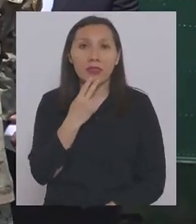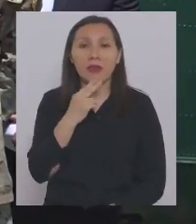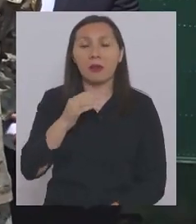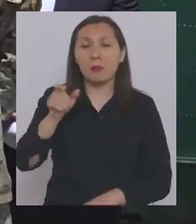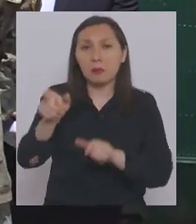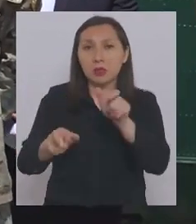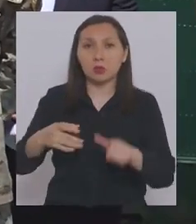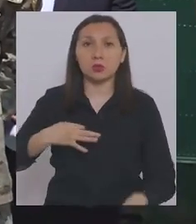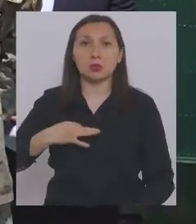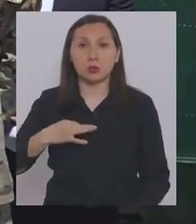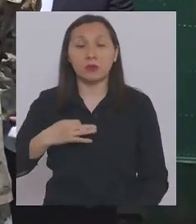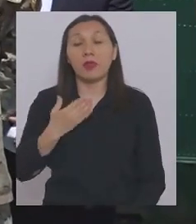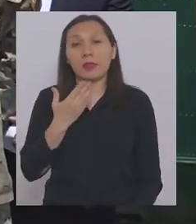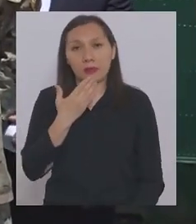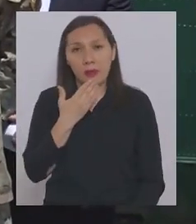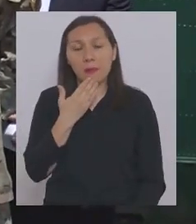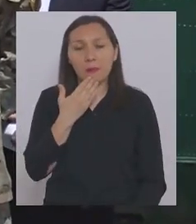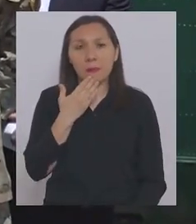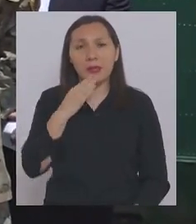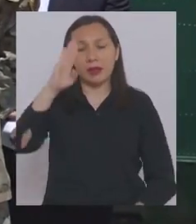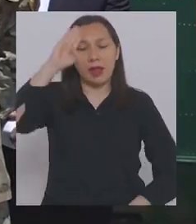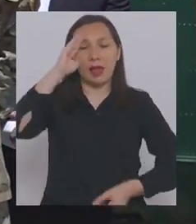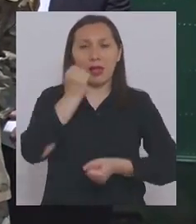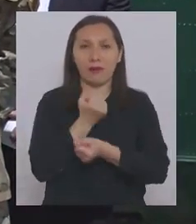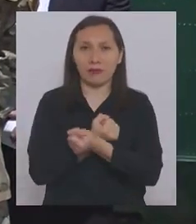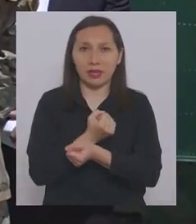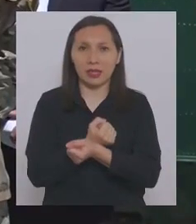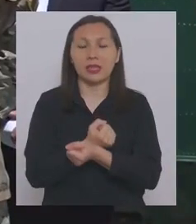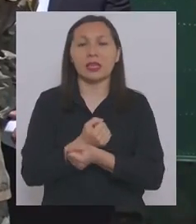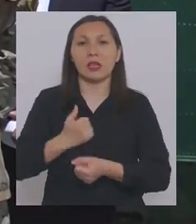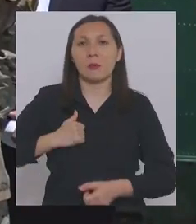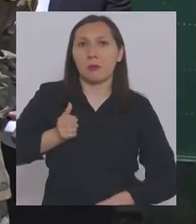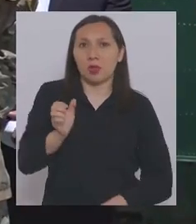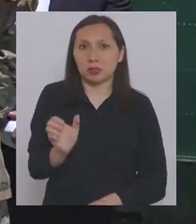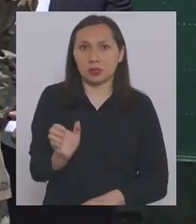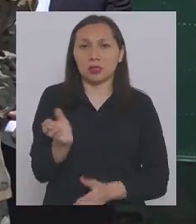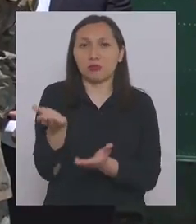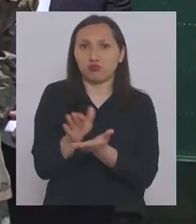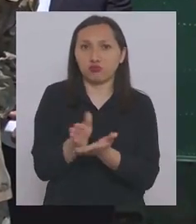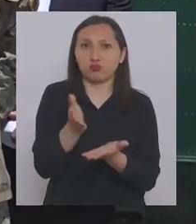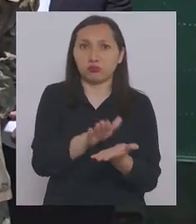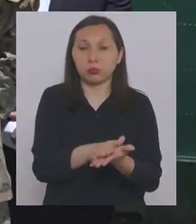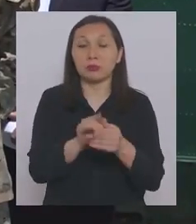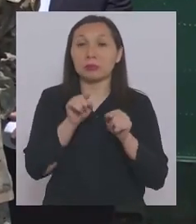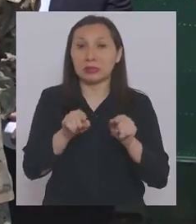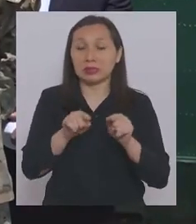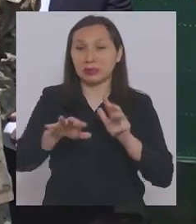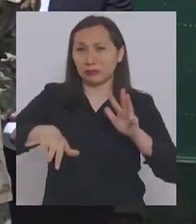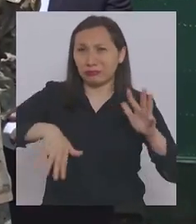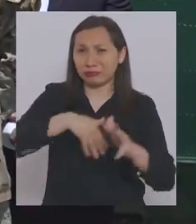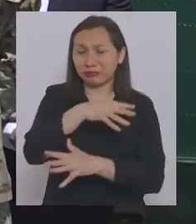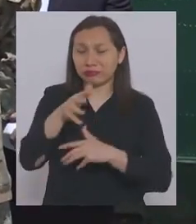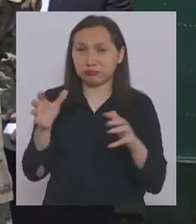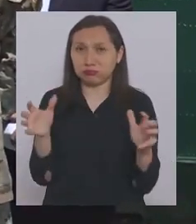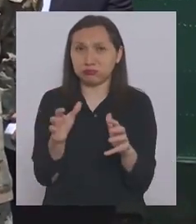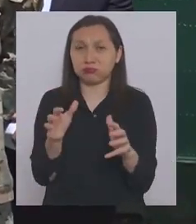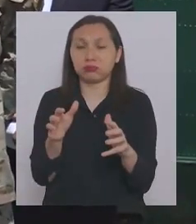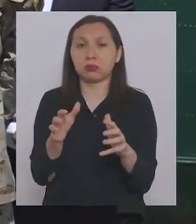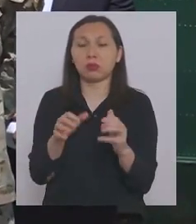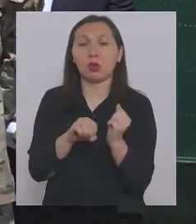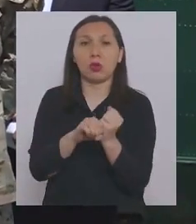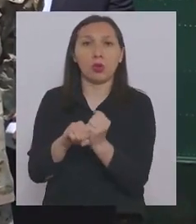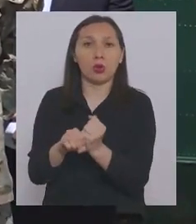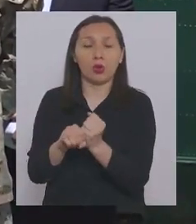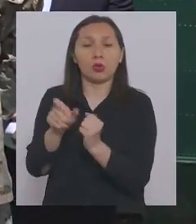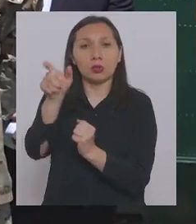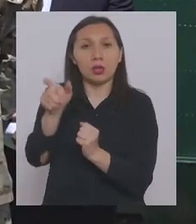civiles, pero también de carabineros y de policías. Y esta violencia ha atentado contra miembros